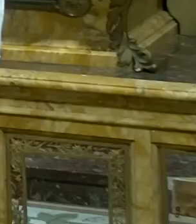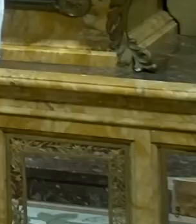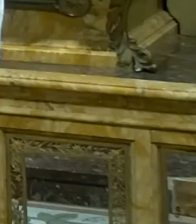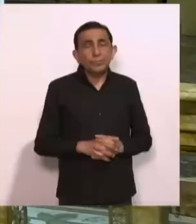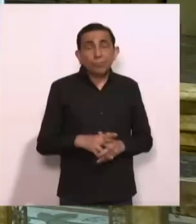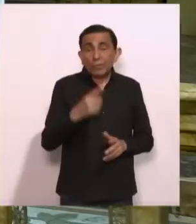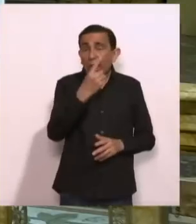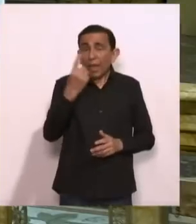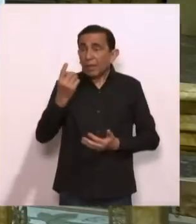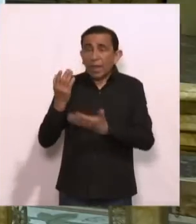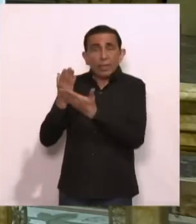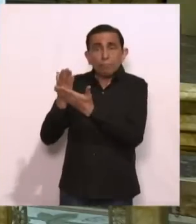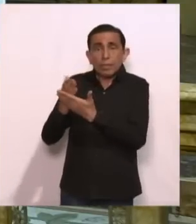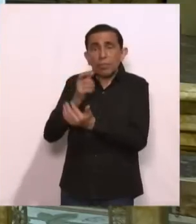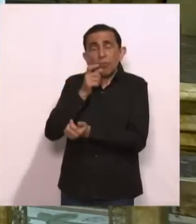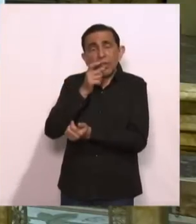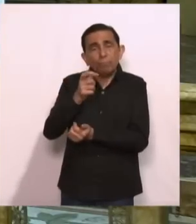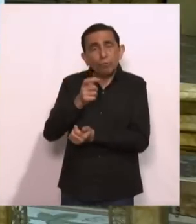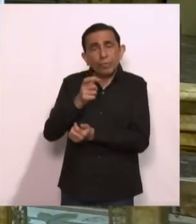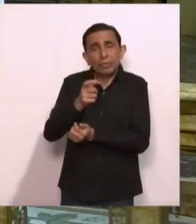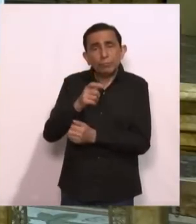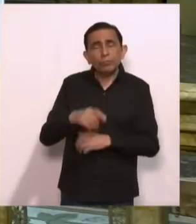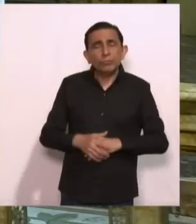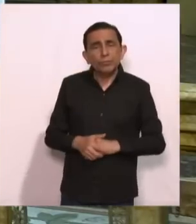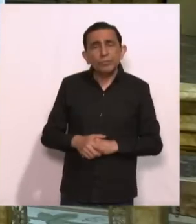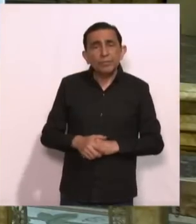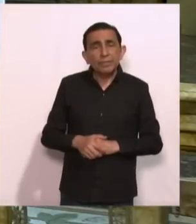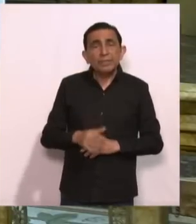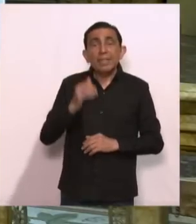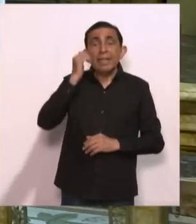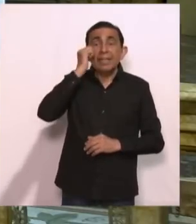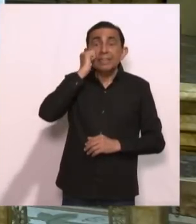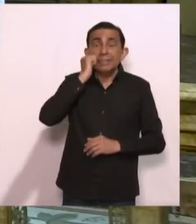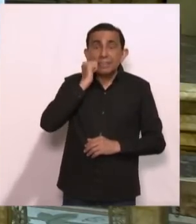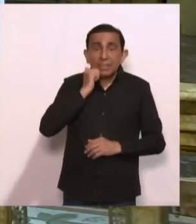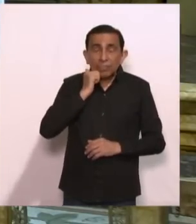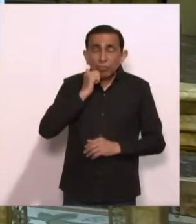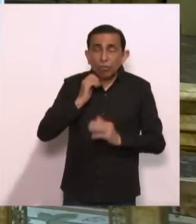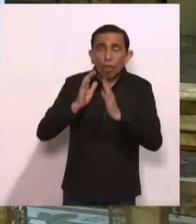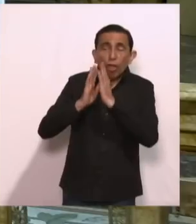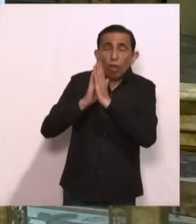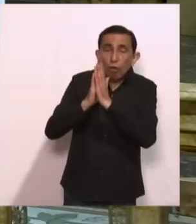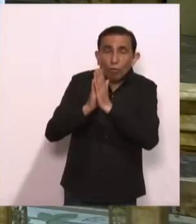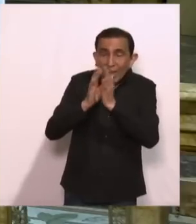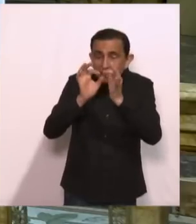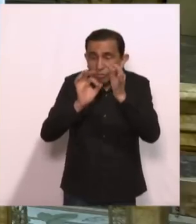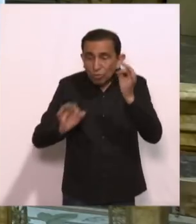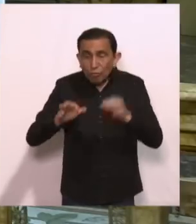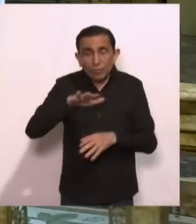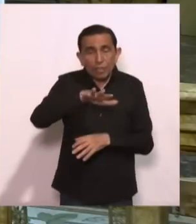A cada intención respondemos: escucha, Señor, la oración de tu